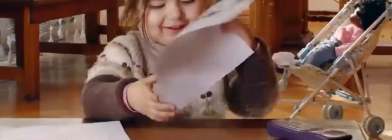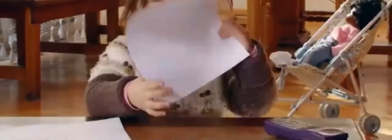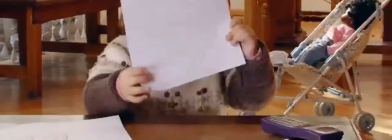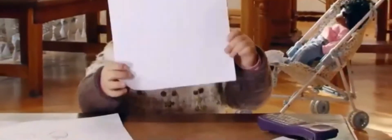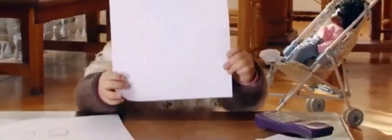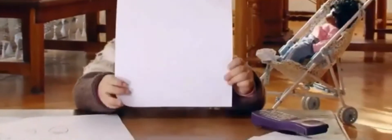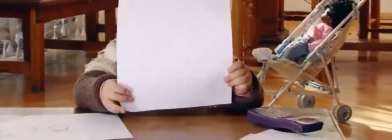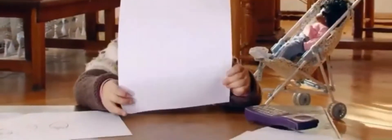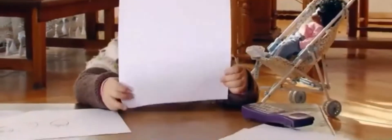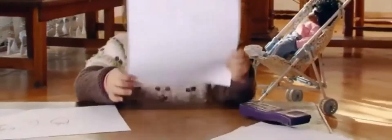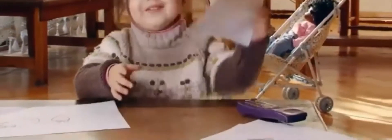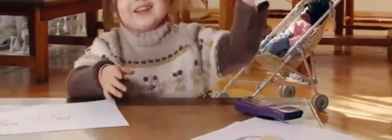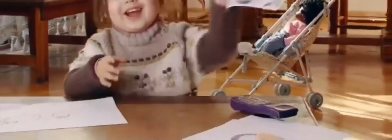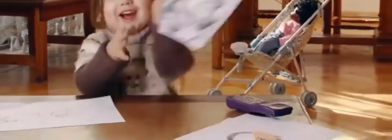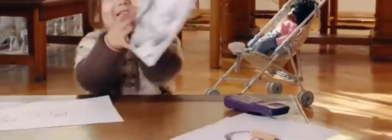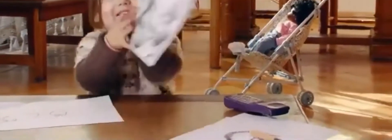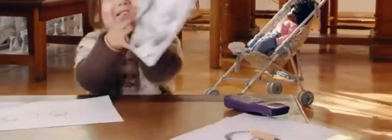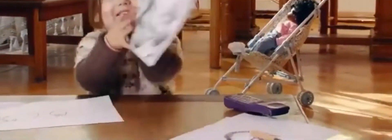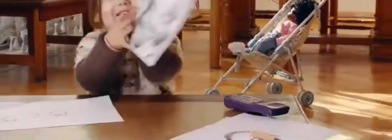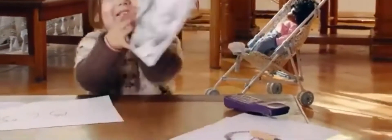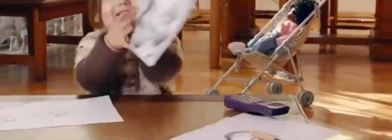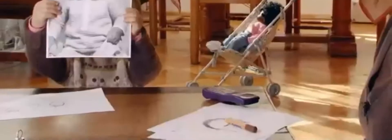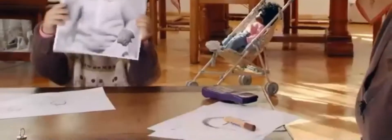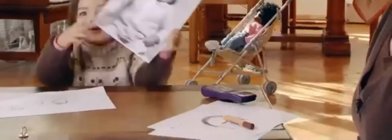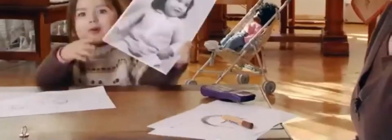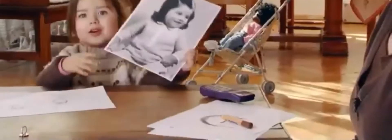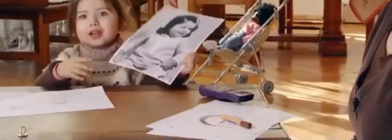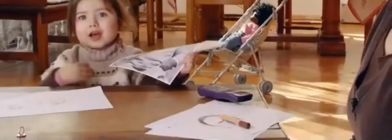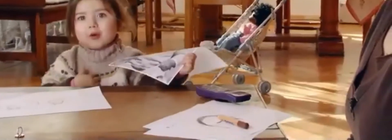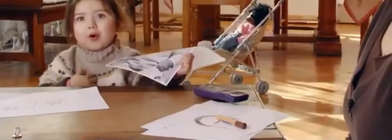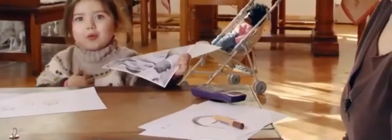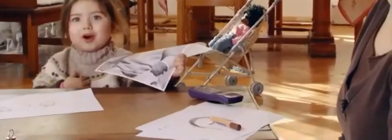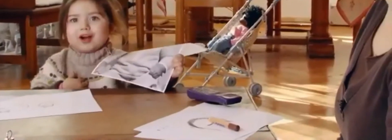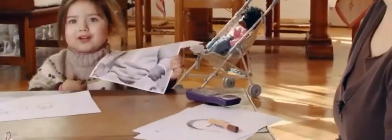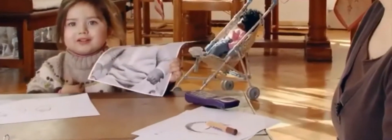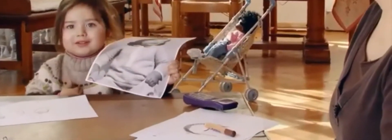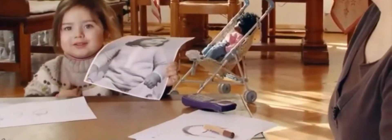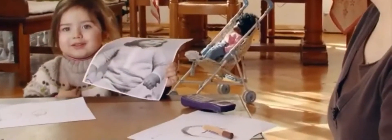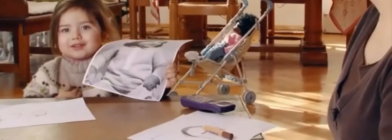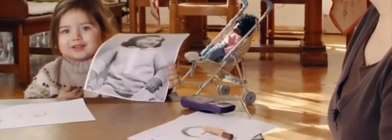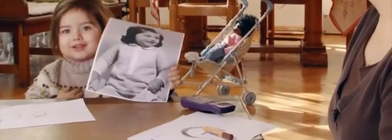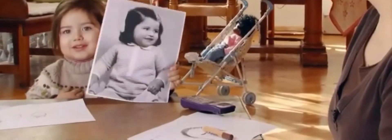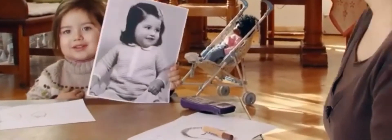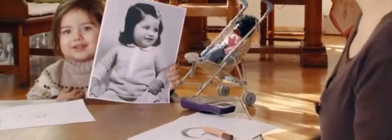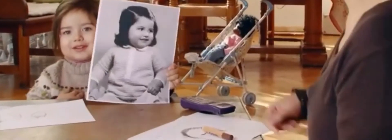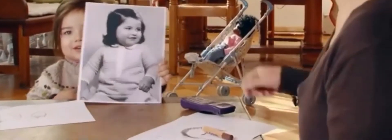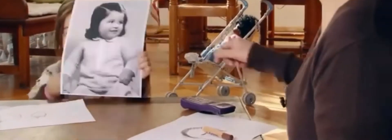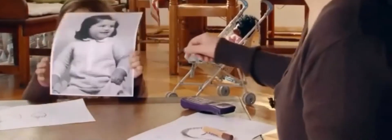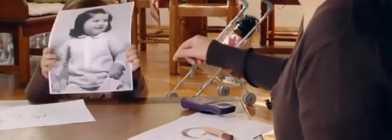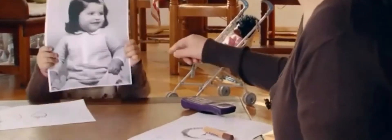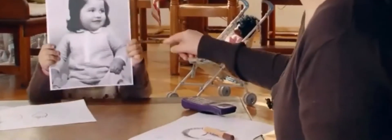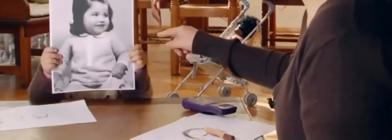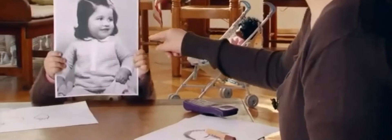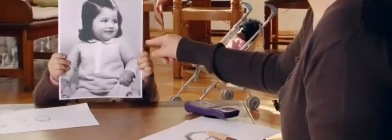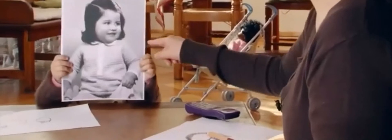porque sobre él por no me dio con el agua oye